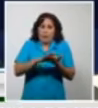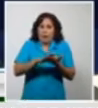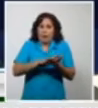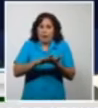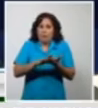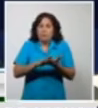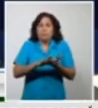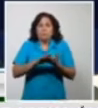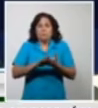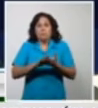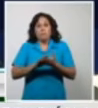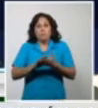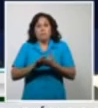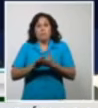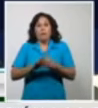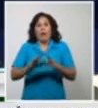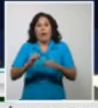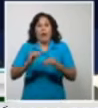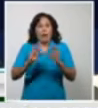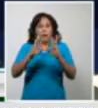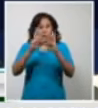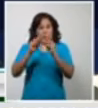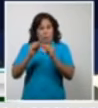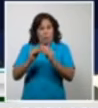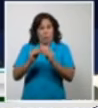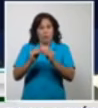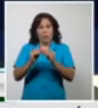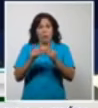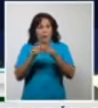el acumulado, que es la cifra mayor,